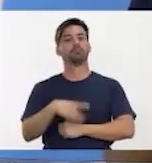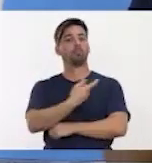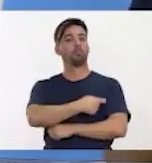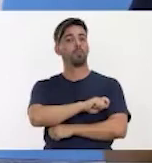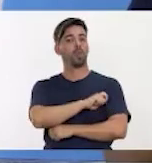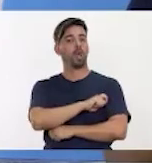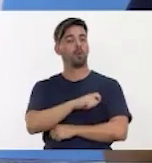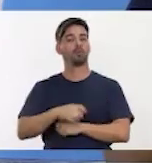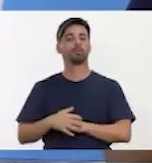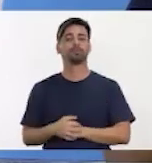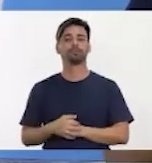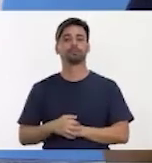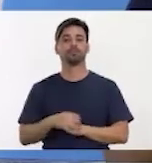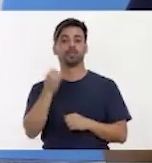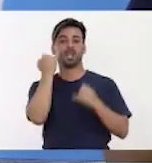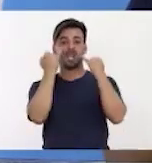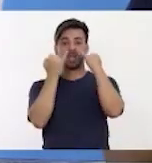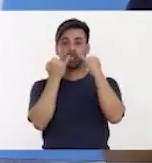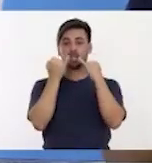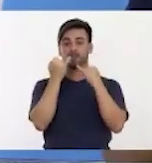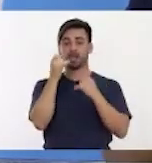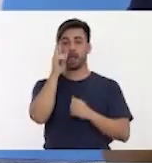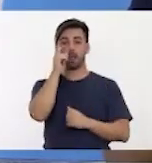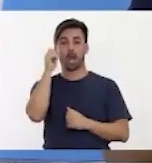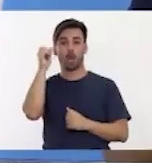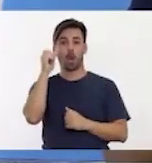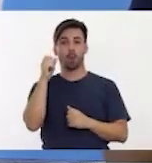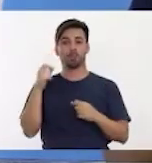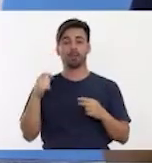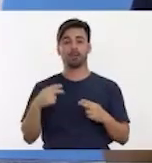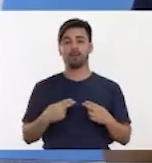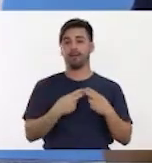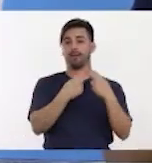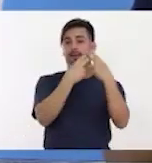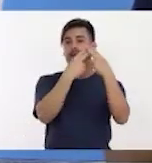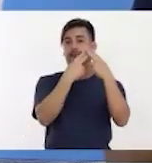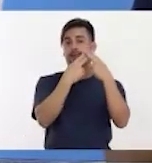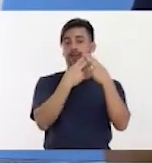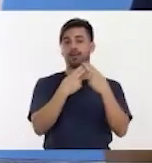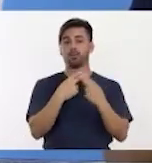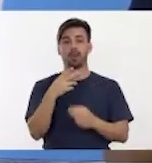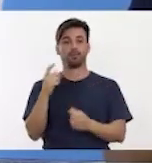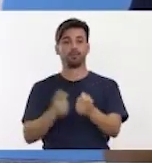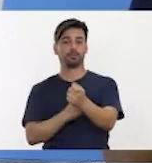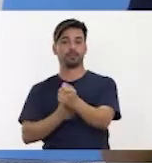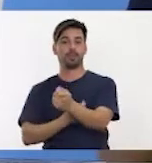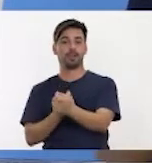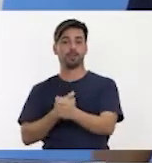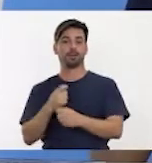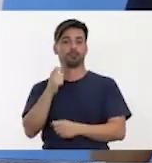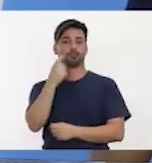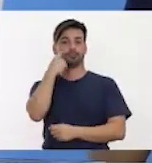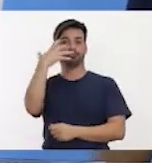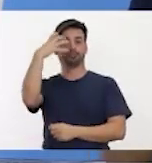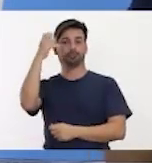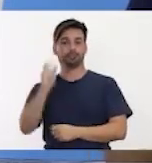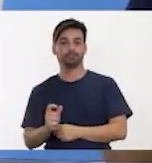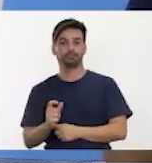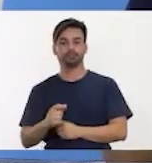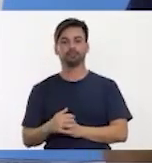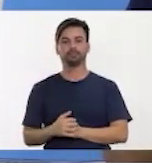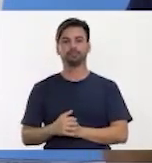El pueblo, que identificaba a Gómez como el héroe de la guerra, su máximo exponente, ¿no?,